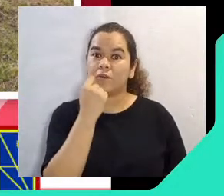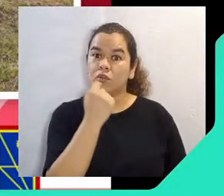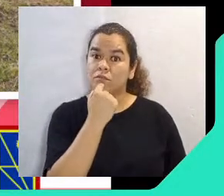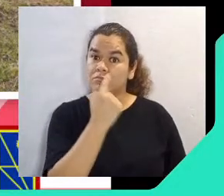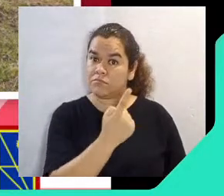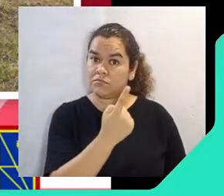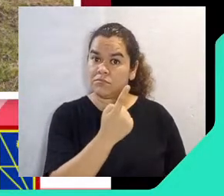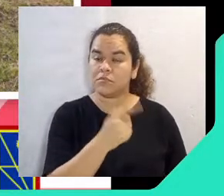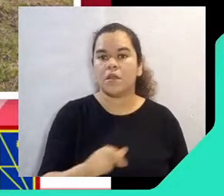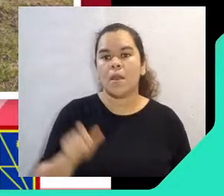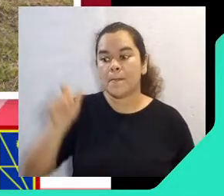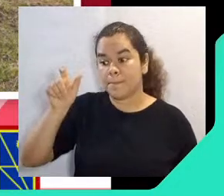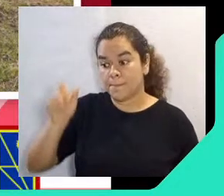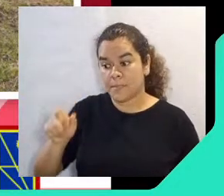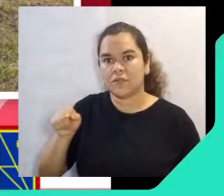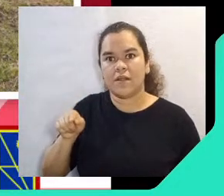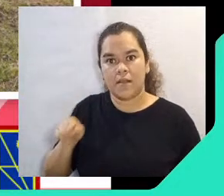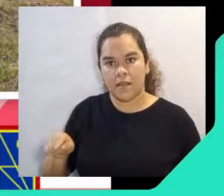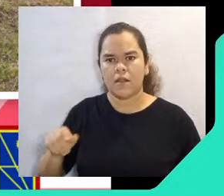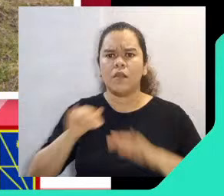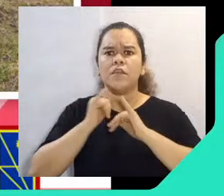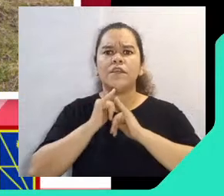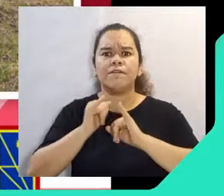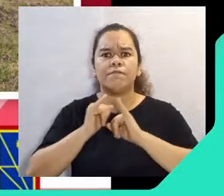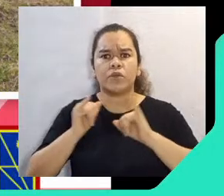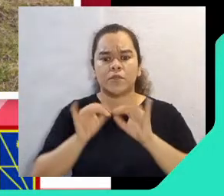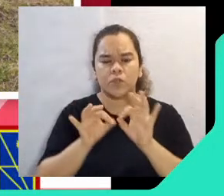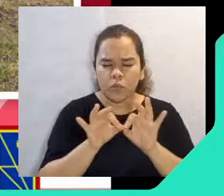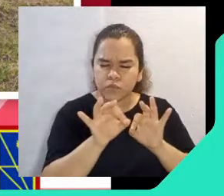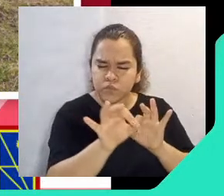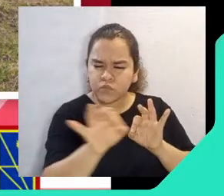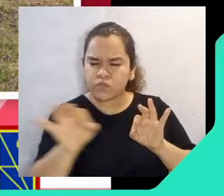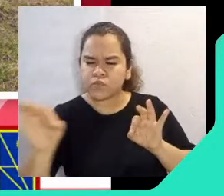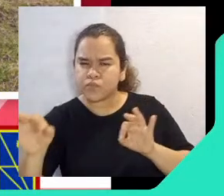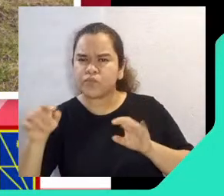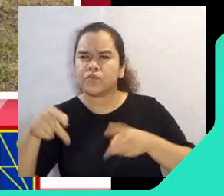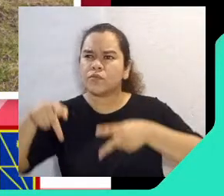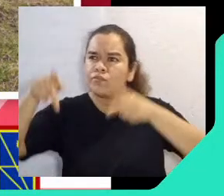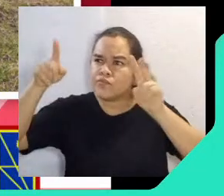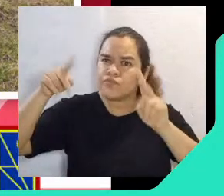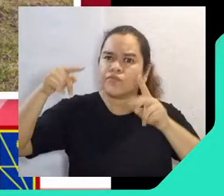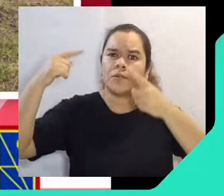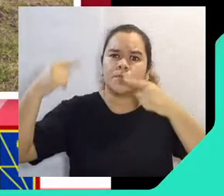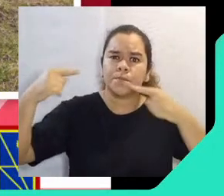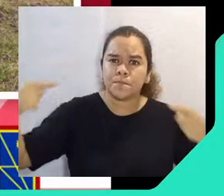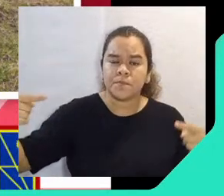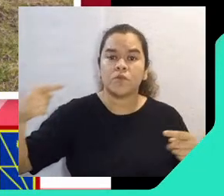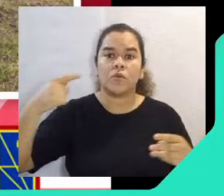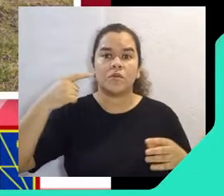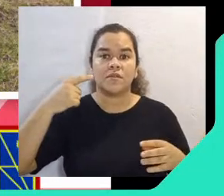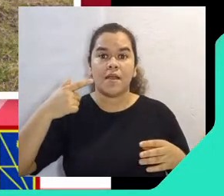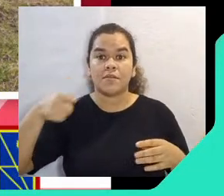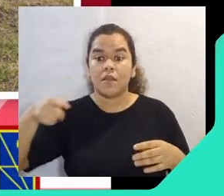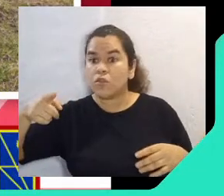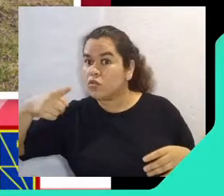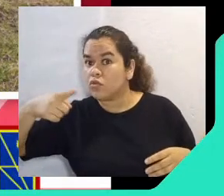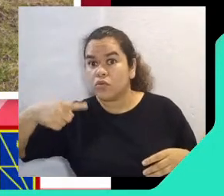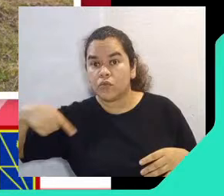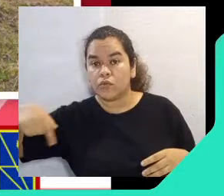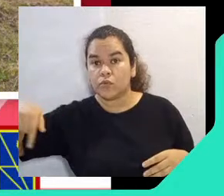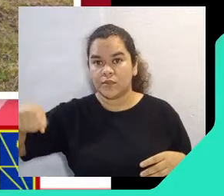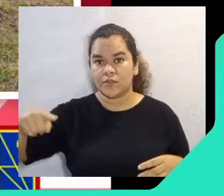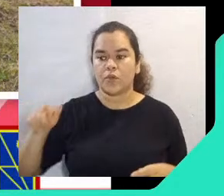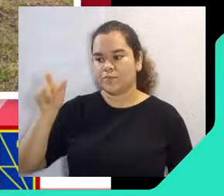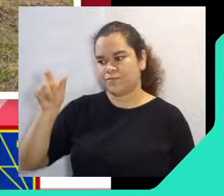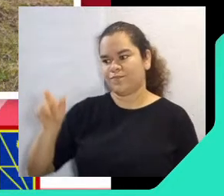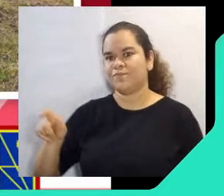aquella información que va en el territorio, como las estructuras, las estaciones, eso nosotros hacemos